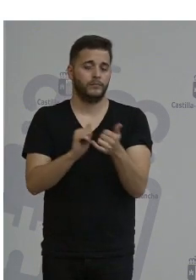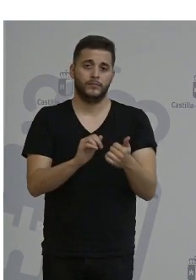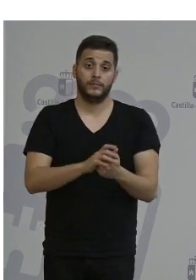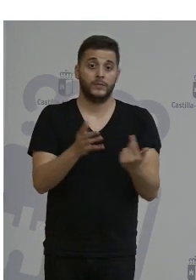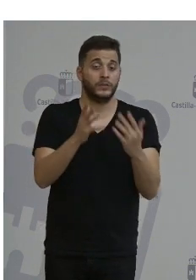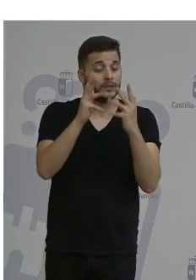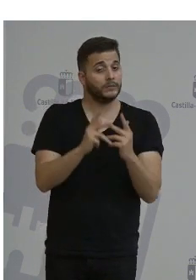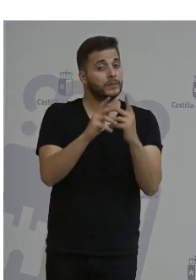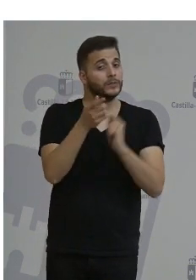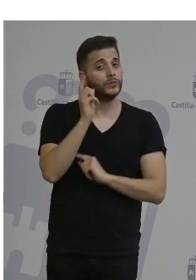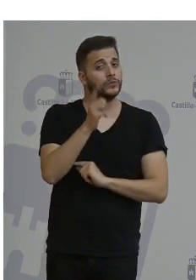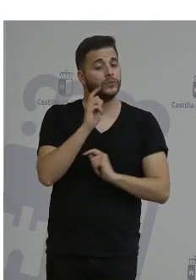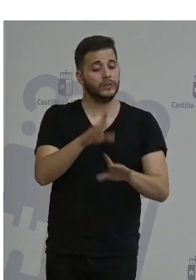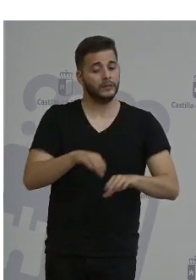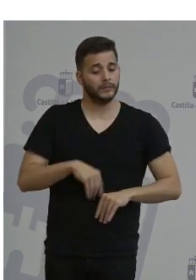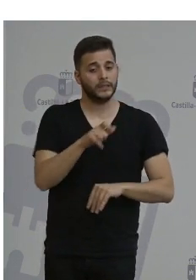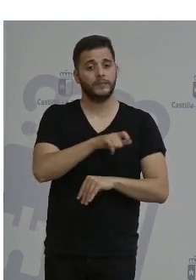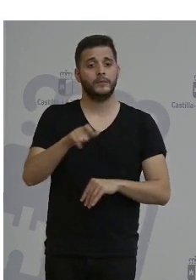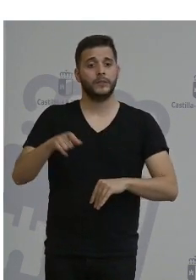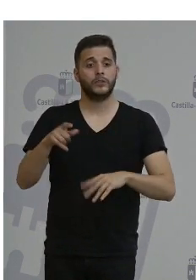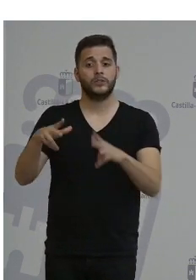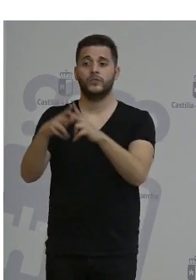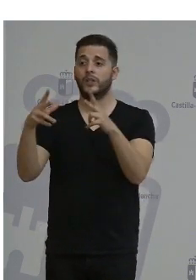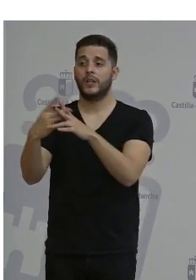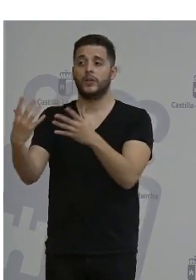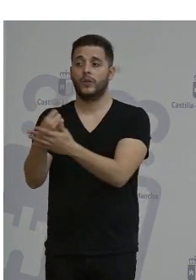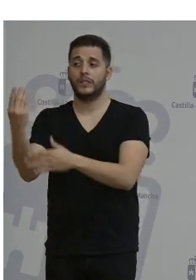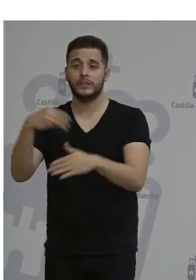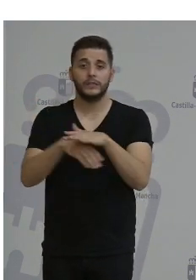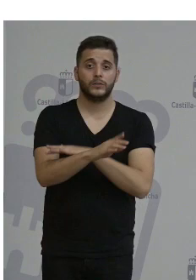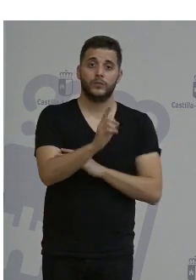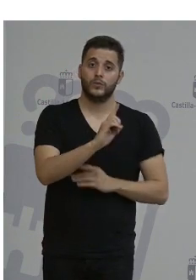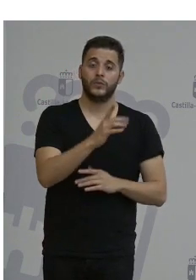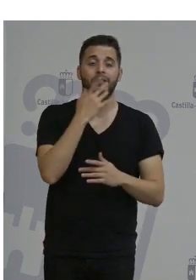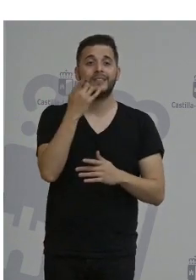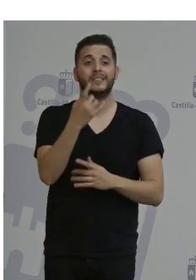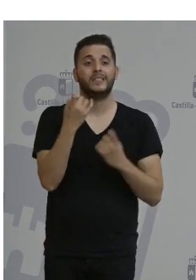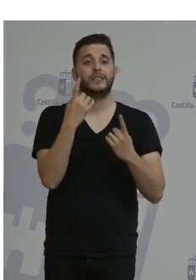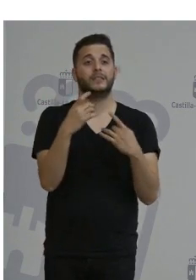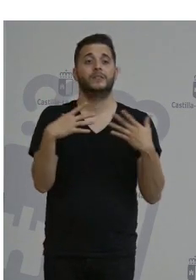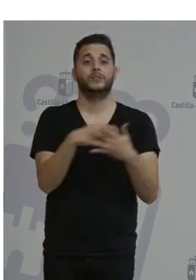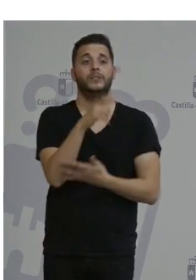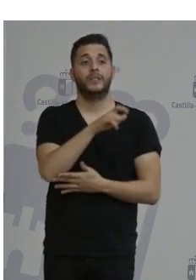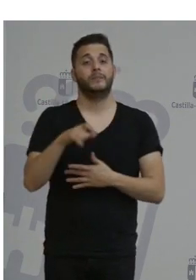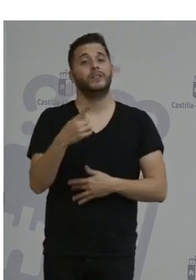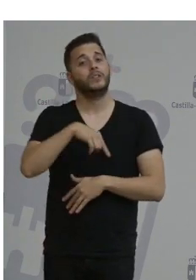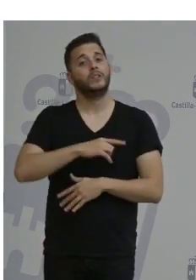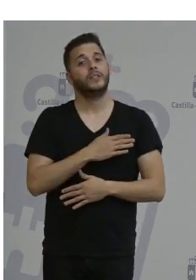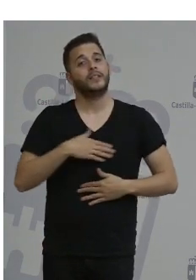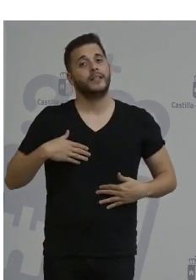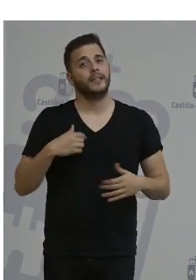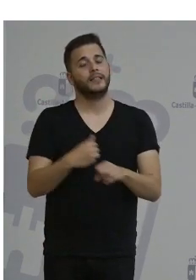admite a todas las personas que componen la sociedad, sino que necesita a todas aquellas personas dispuestas a trabajar